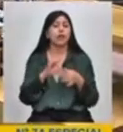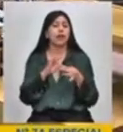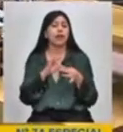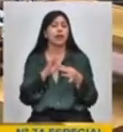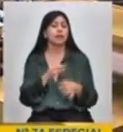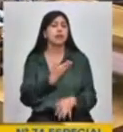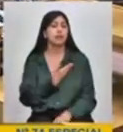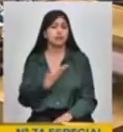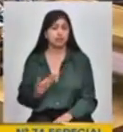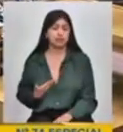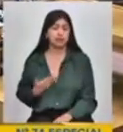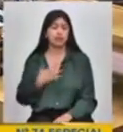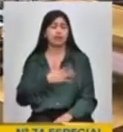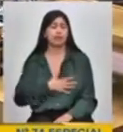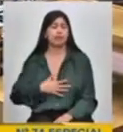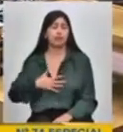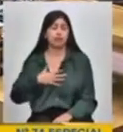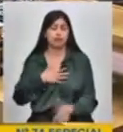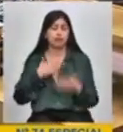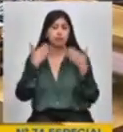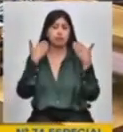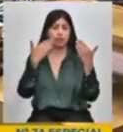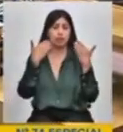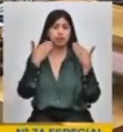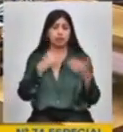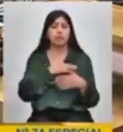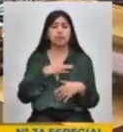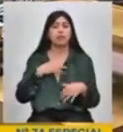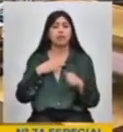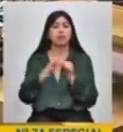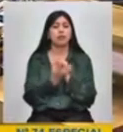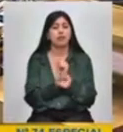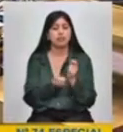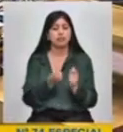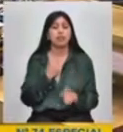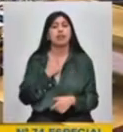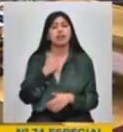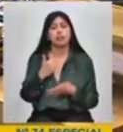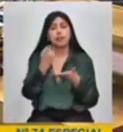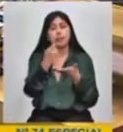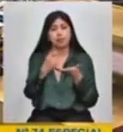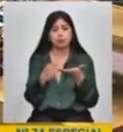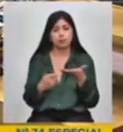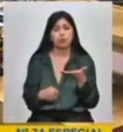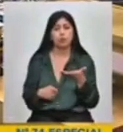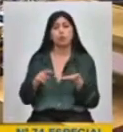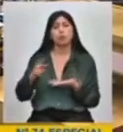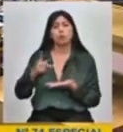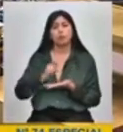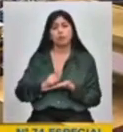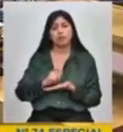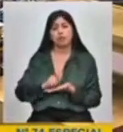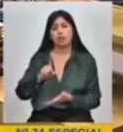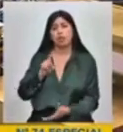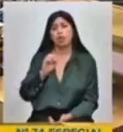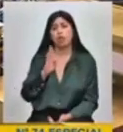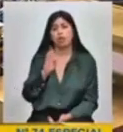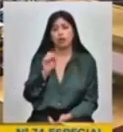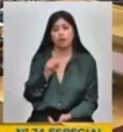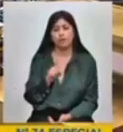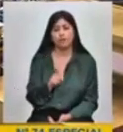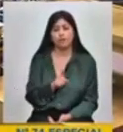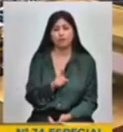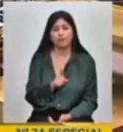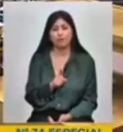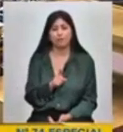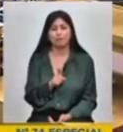Presidente, quiero saludar al ministro de Hacienda, la directora de Presupuesto, la subsecretaria Macarena Loz. La verdad es